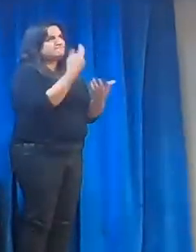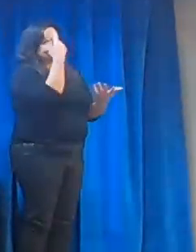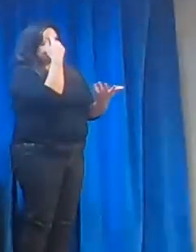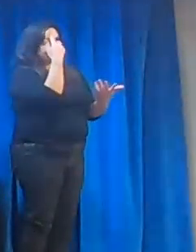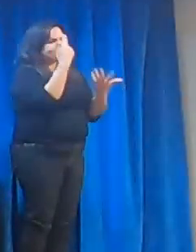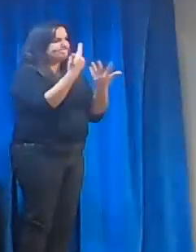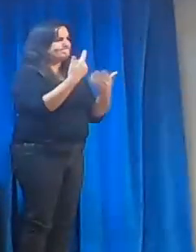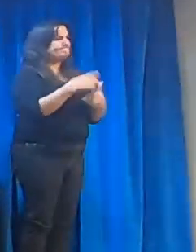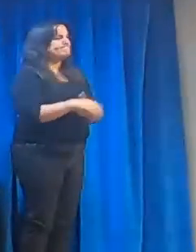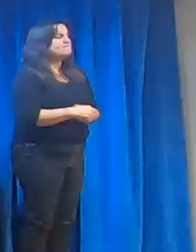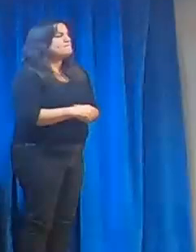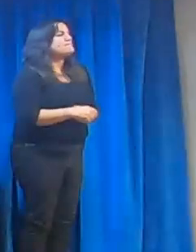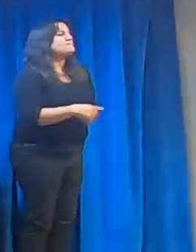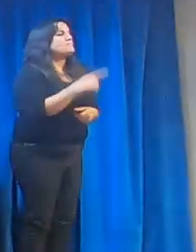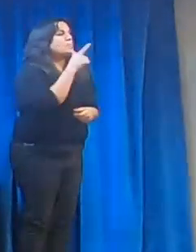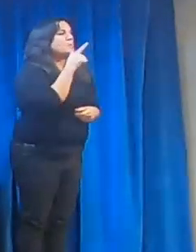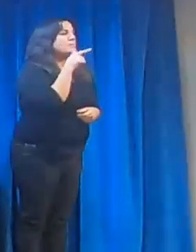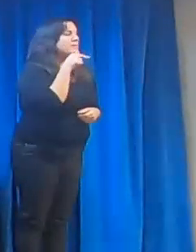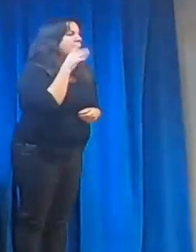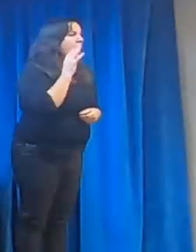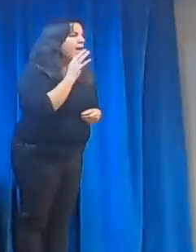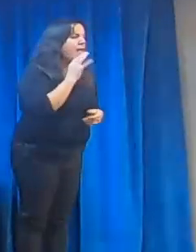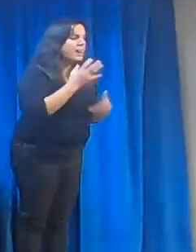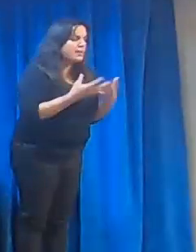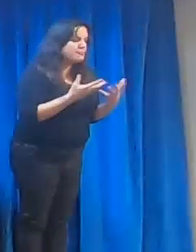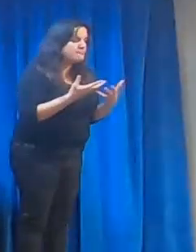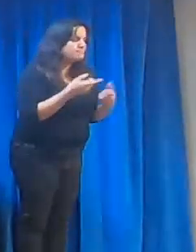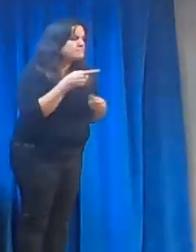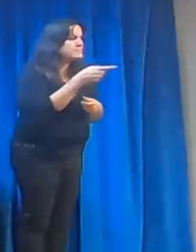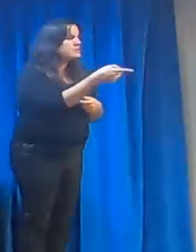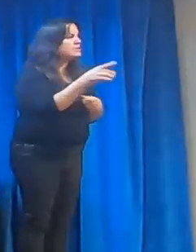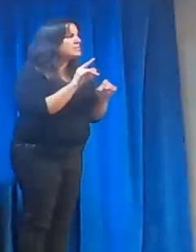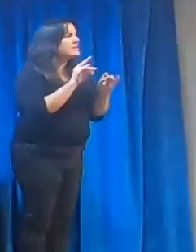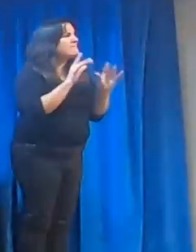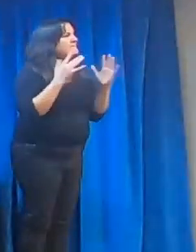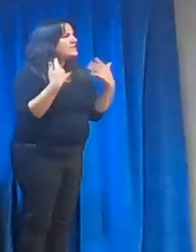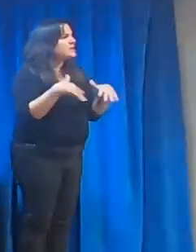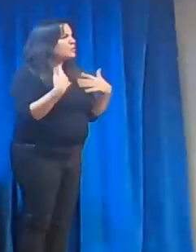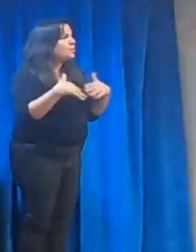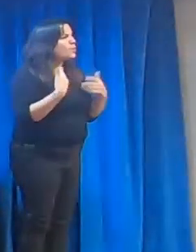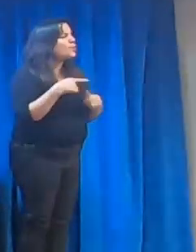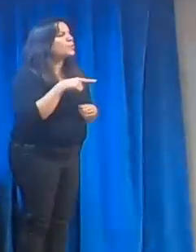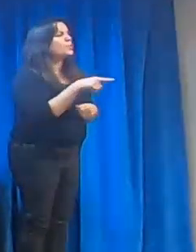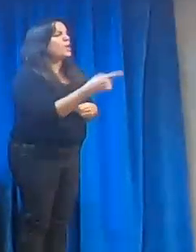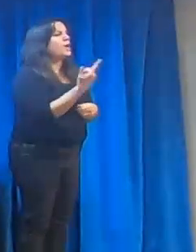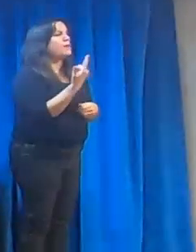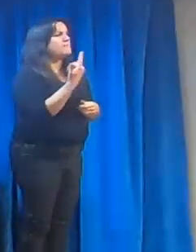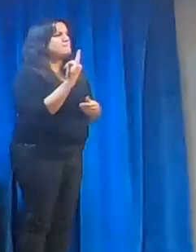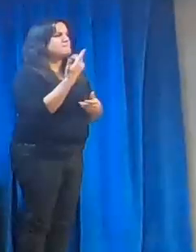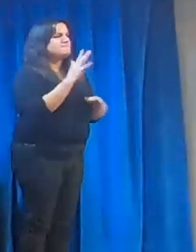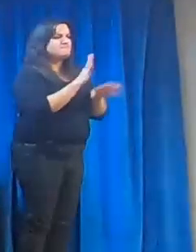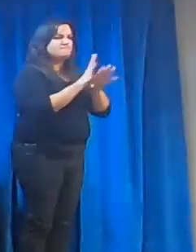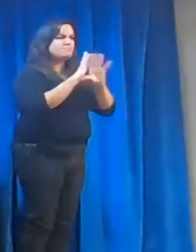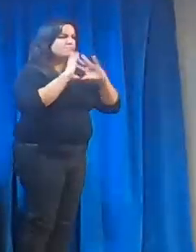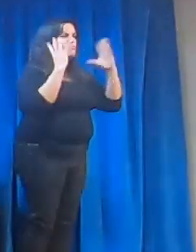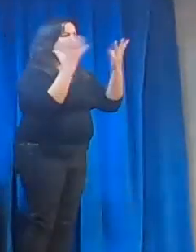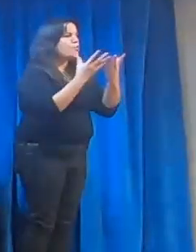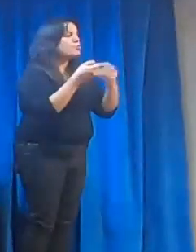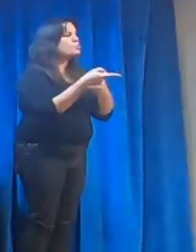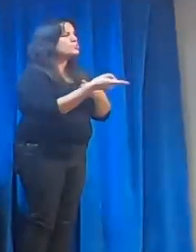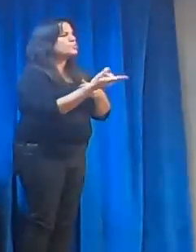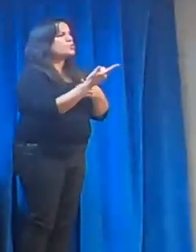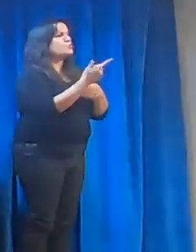algo de esa dificultad de estar en un mundo